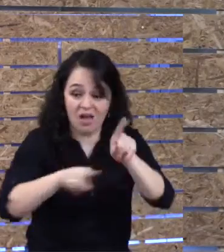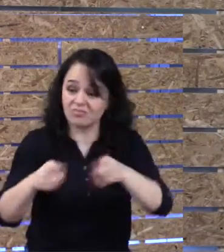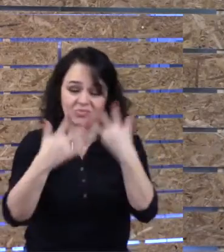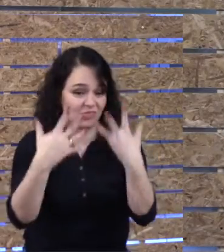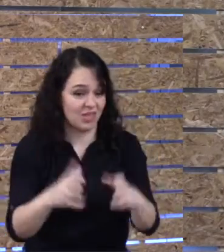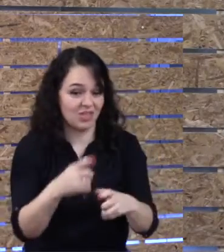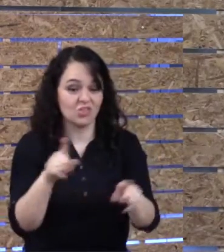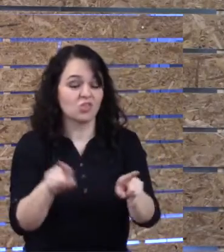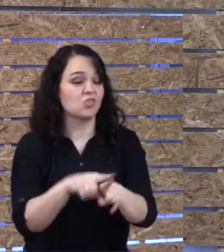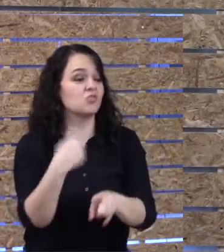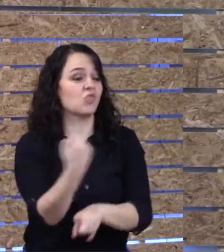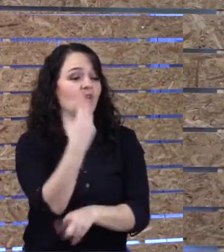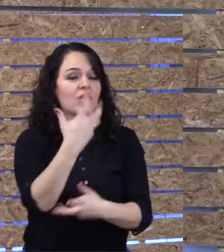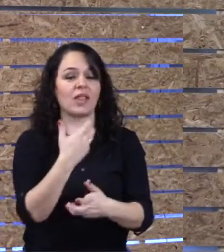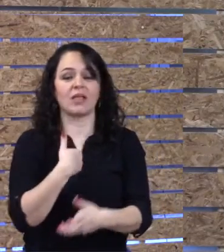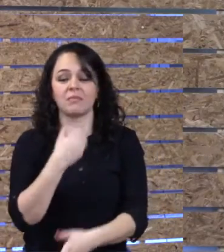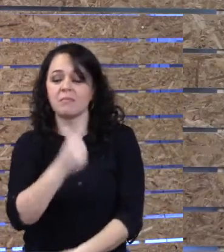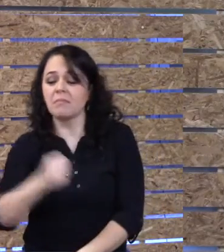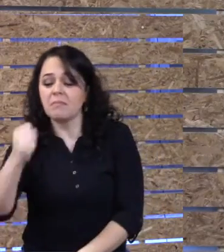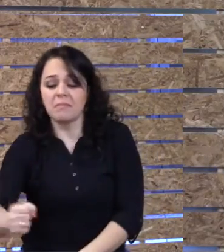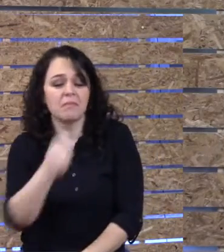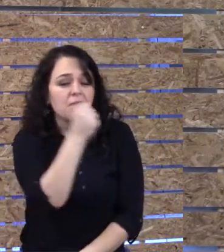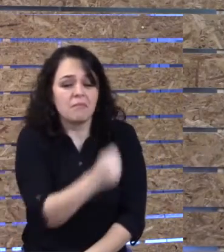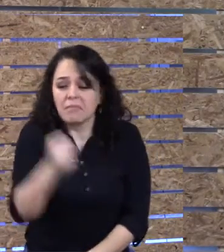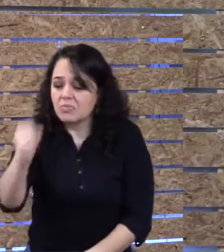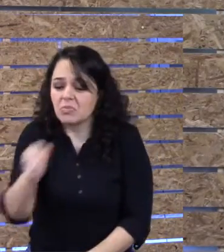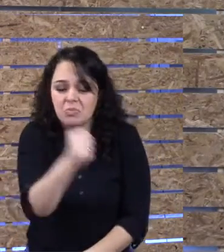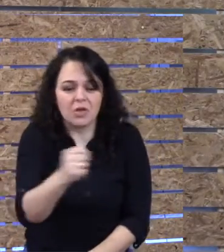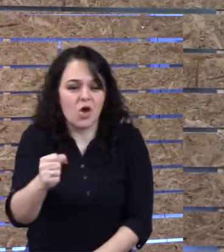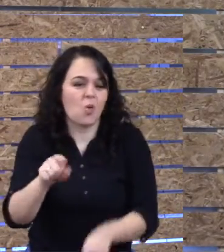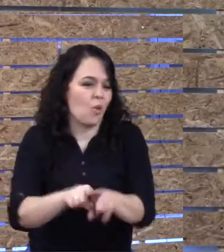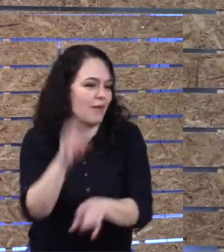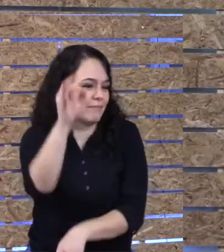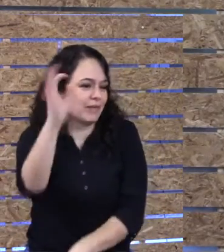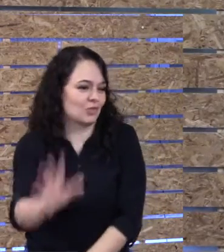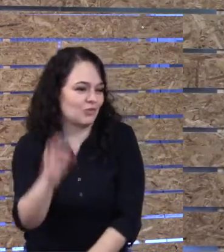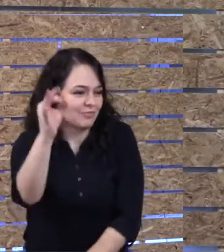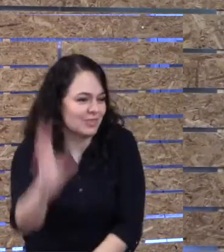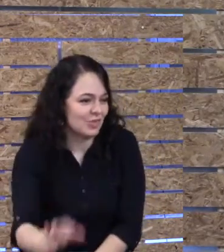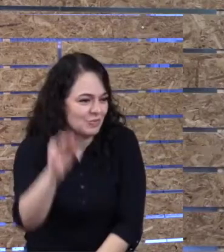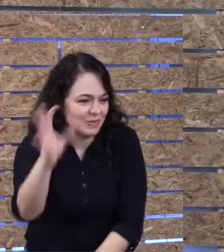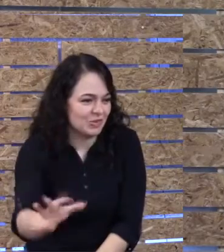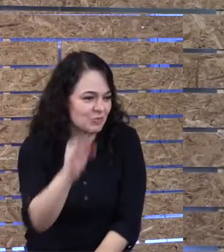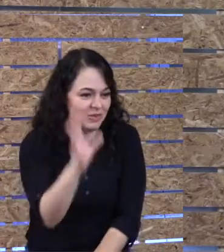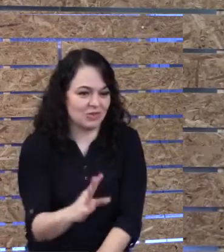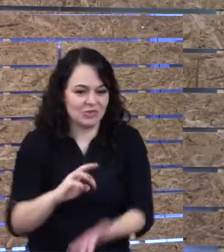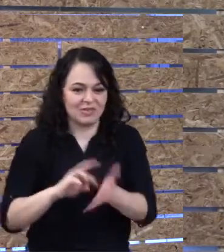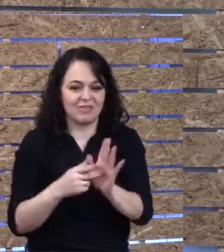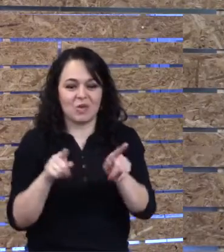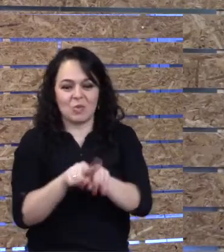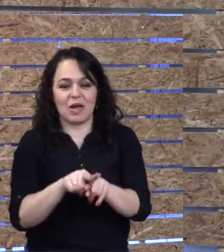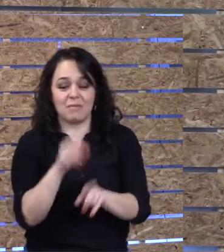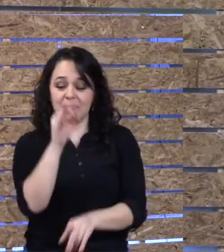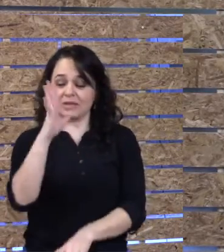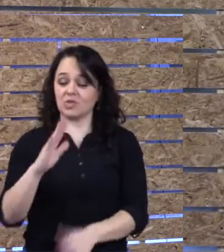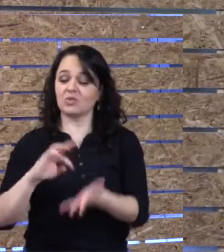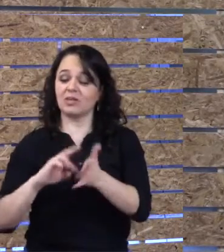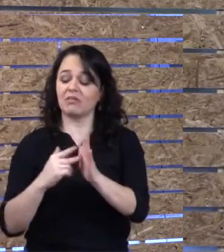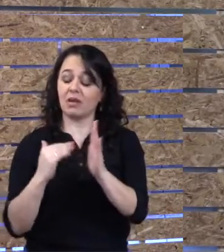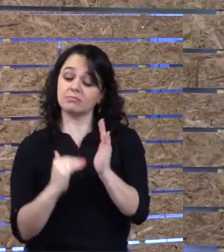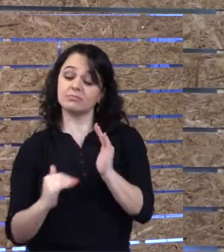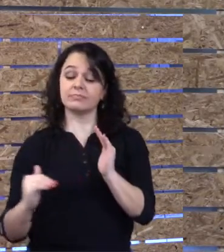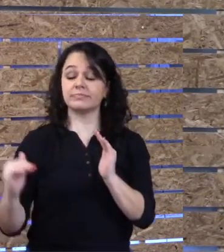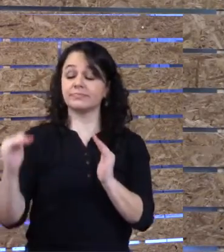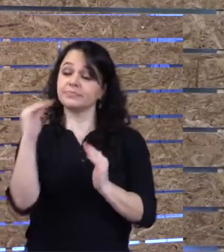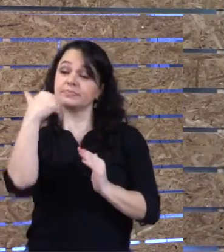familiar. ¿Por qué? Porque a veces se ve el pastorado como un escalón a la madurez. ¿No han